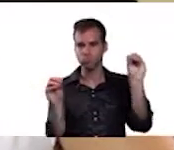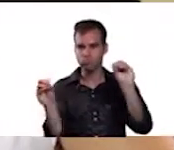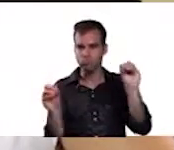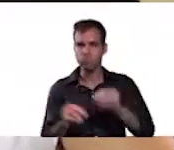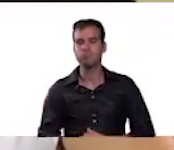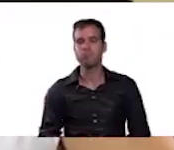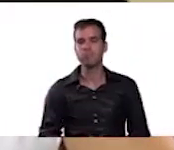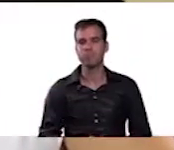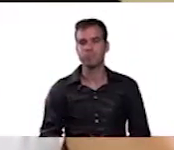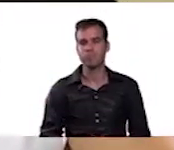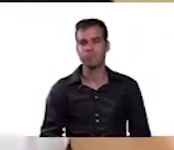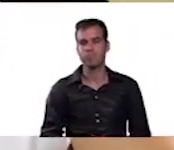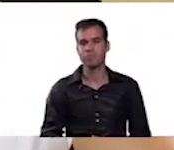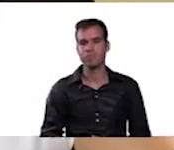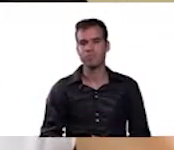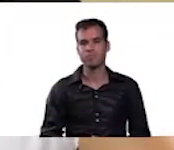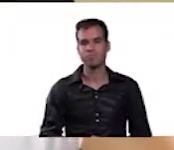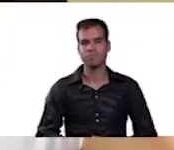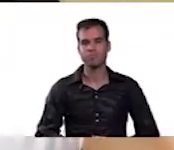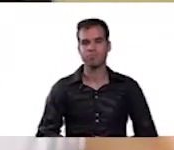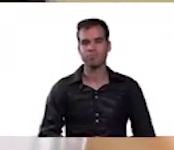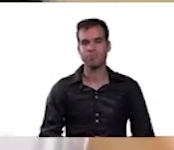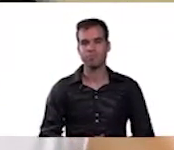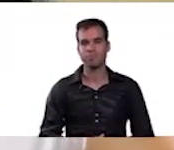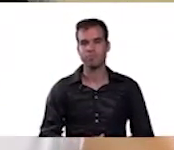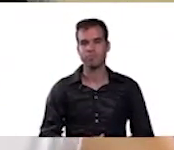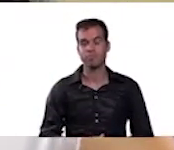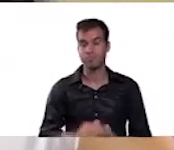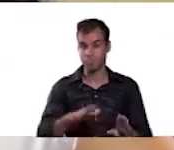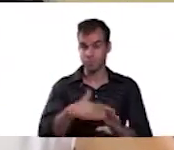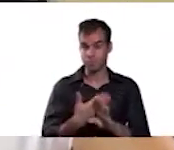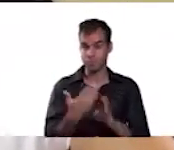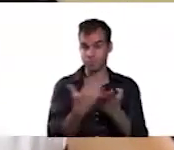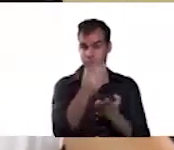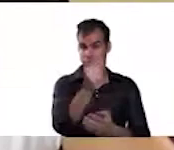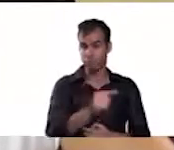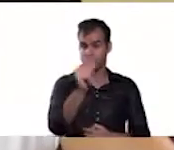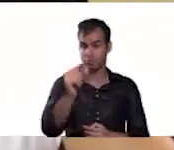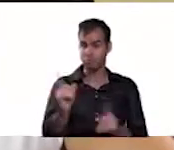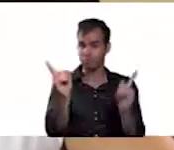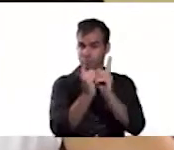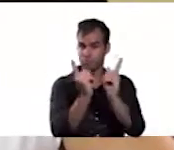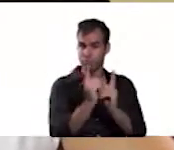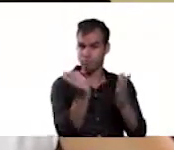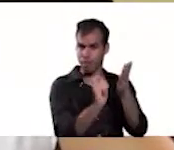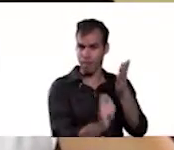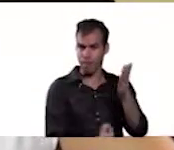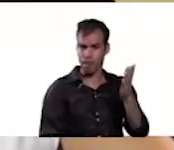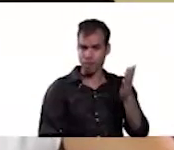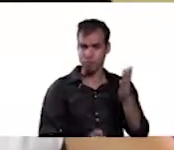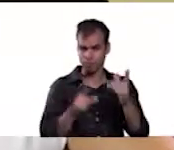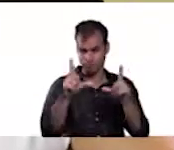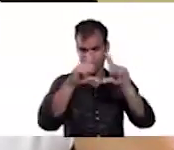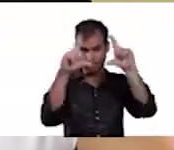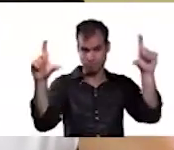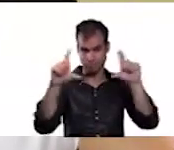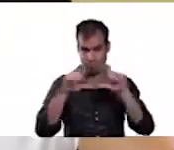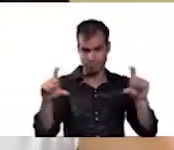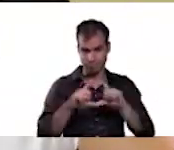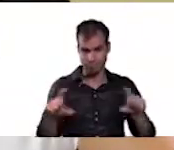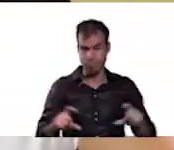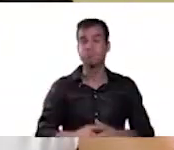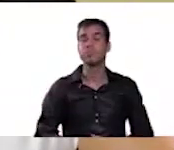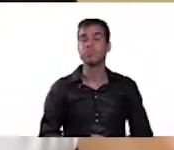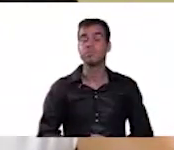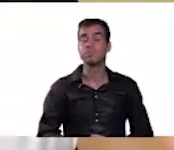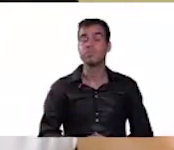átomos sobre los electrones del enlace. Después que el estudiante haya resumido estos conceptos, que no son